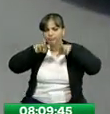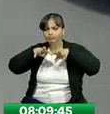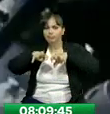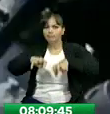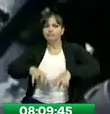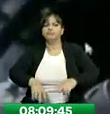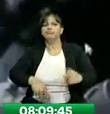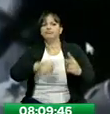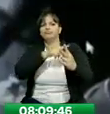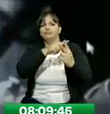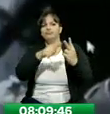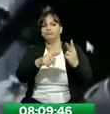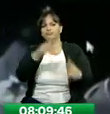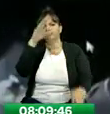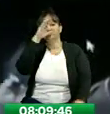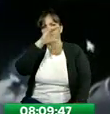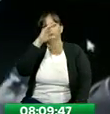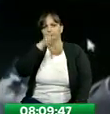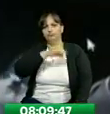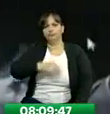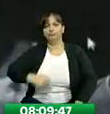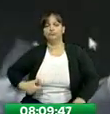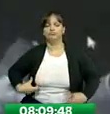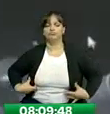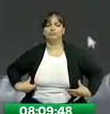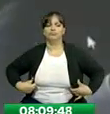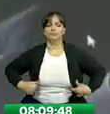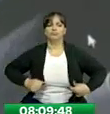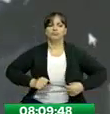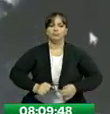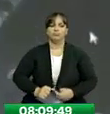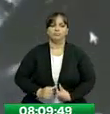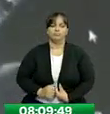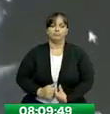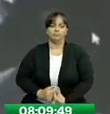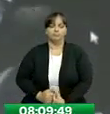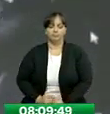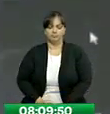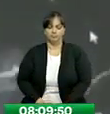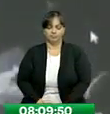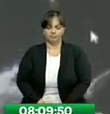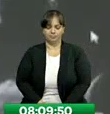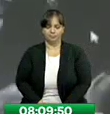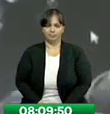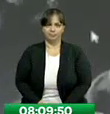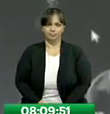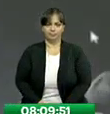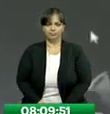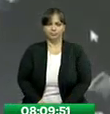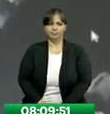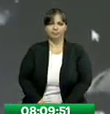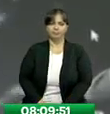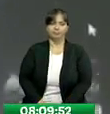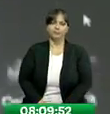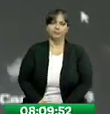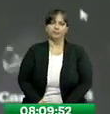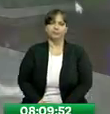esos obras aquí y de negocios en el sector informó carlos julio